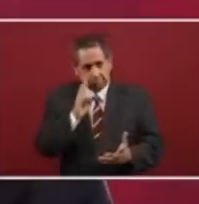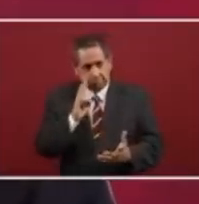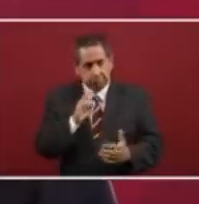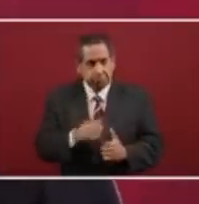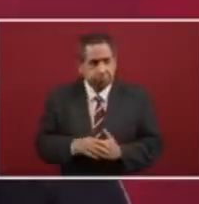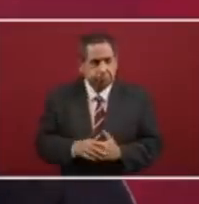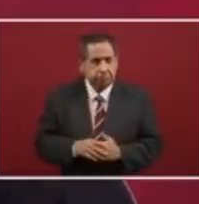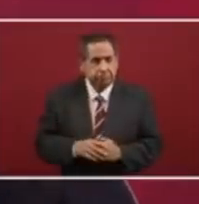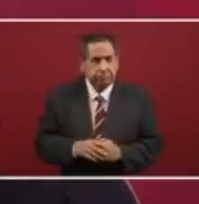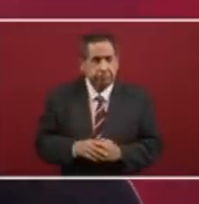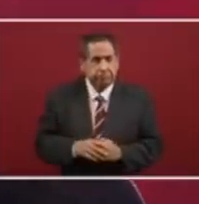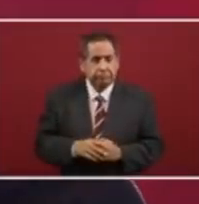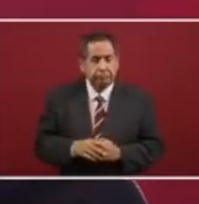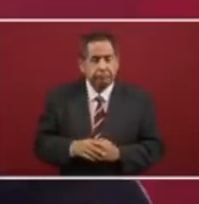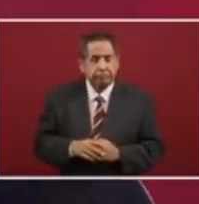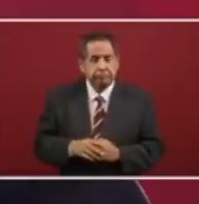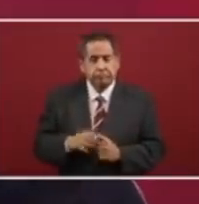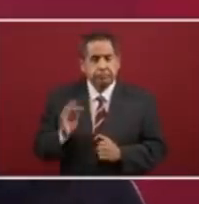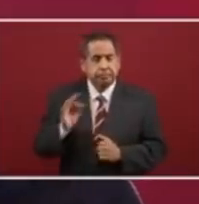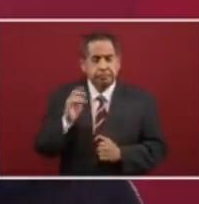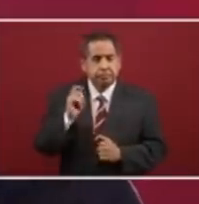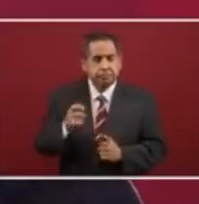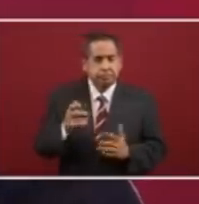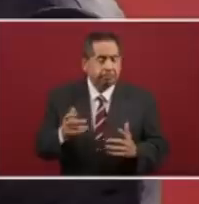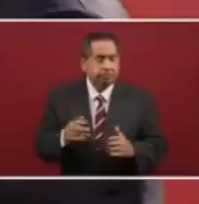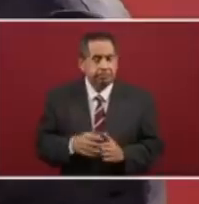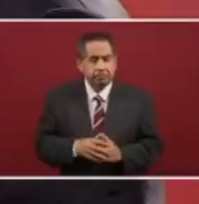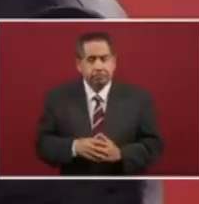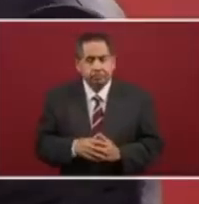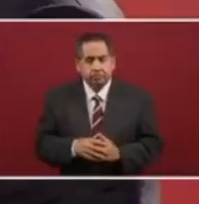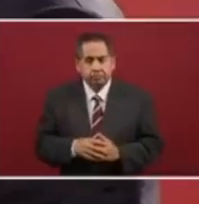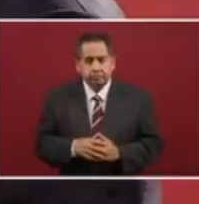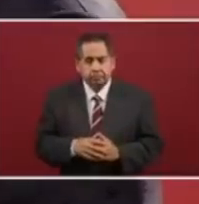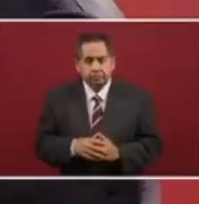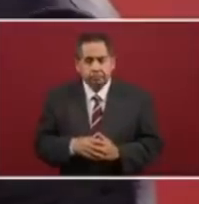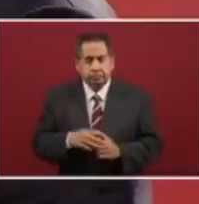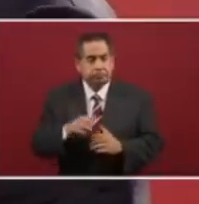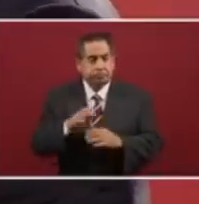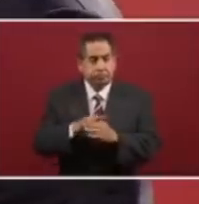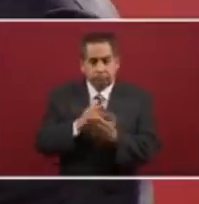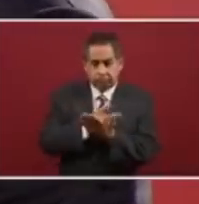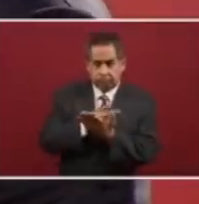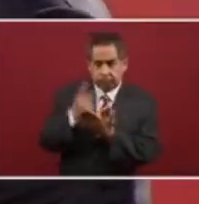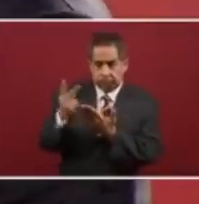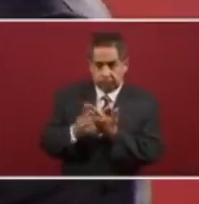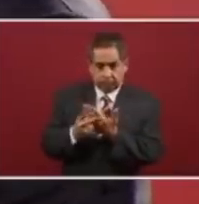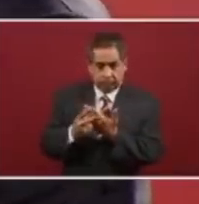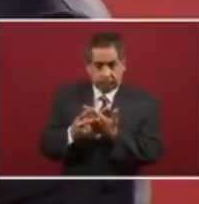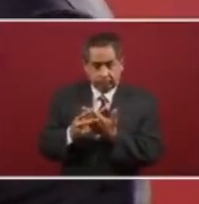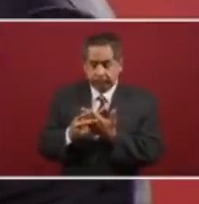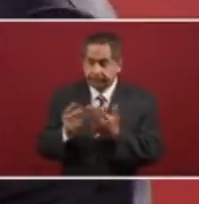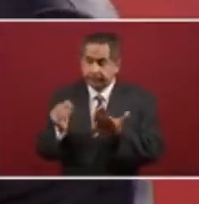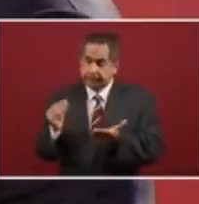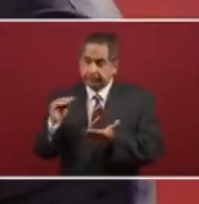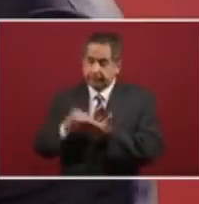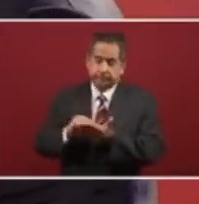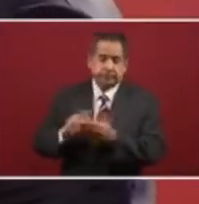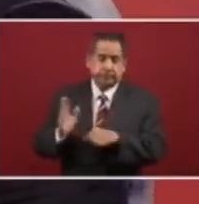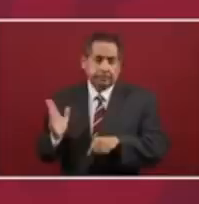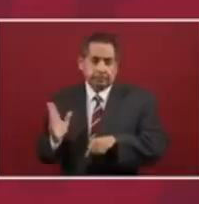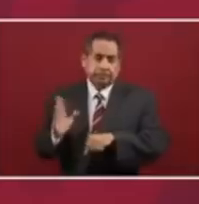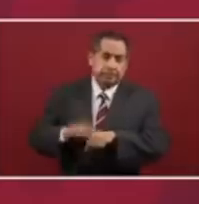sí lleve a cabo la ampliación del programa con 500 mil hectáreas más